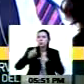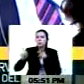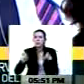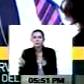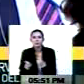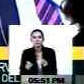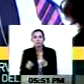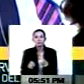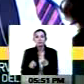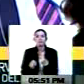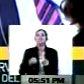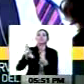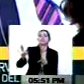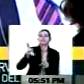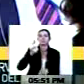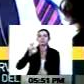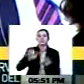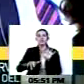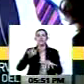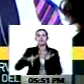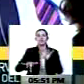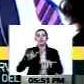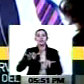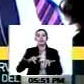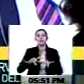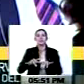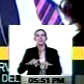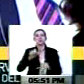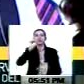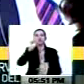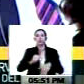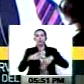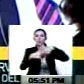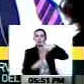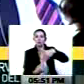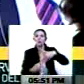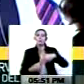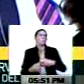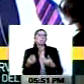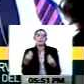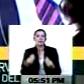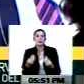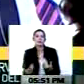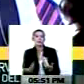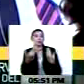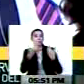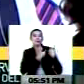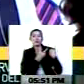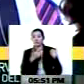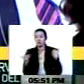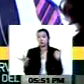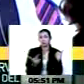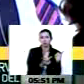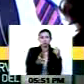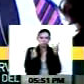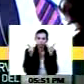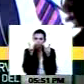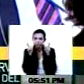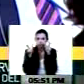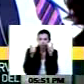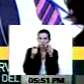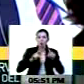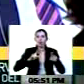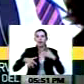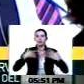de una Secretaría del Sur para coordinar y articular las actividades de ambos foros y de apoyar la